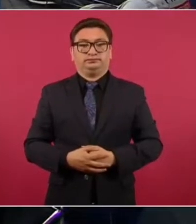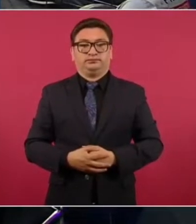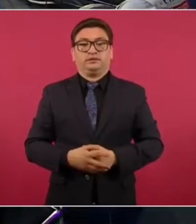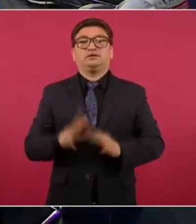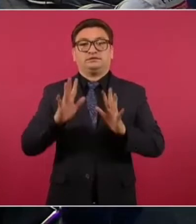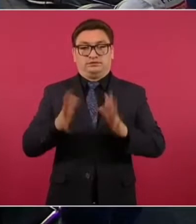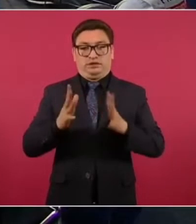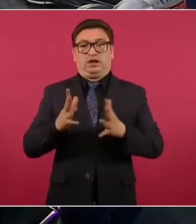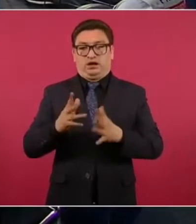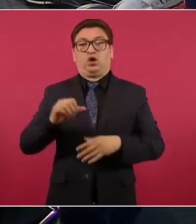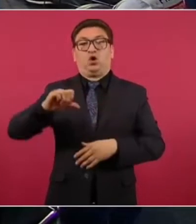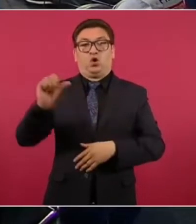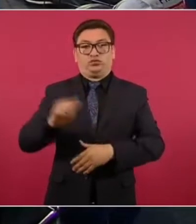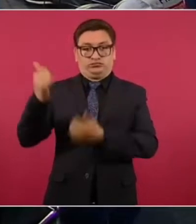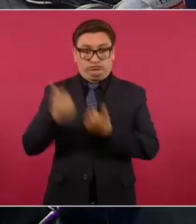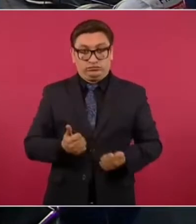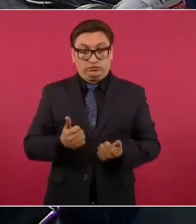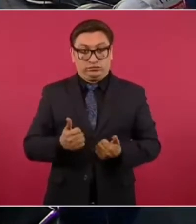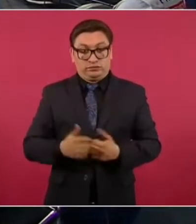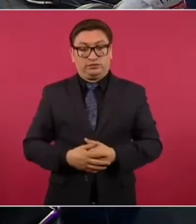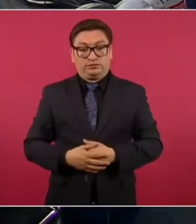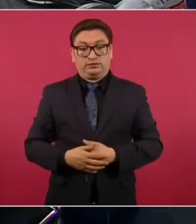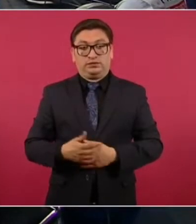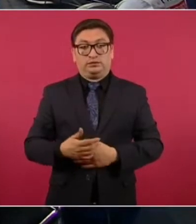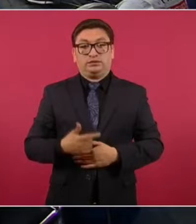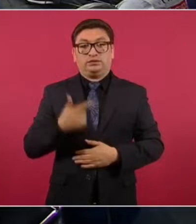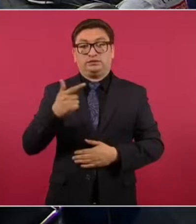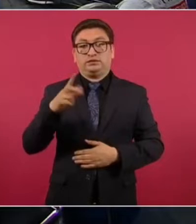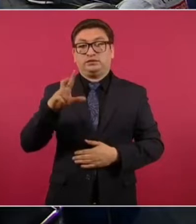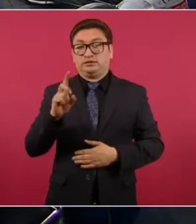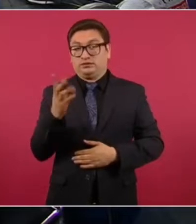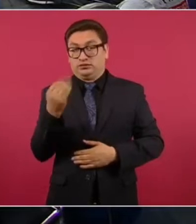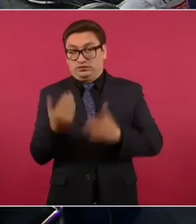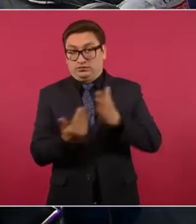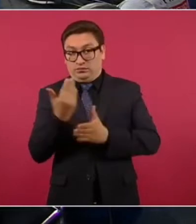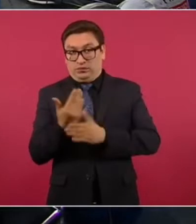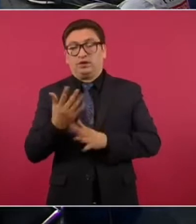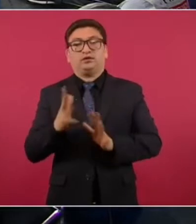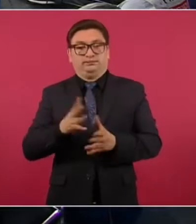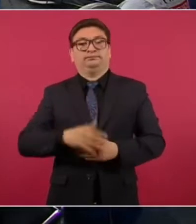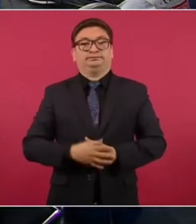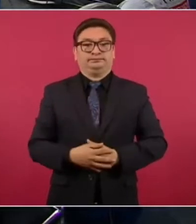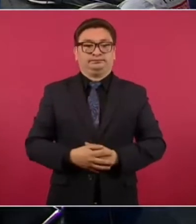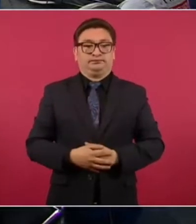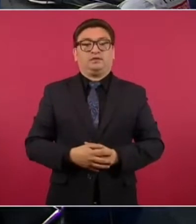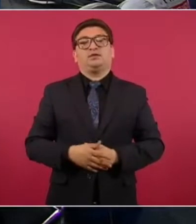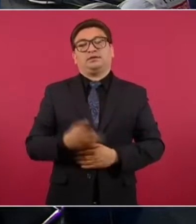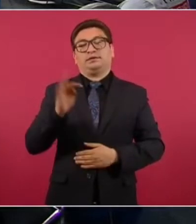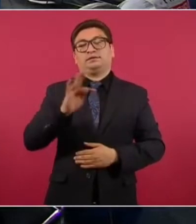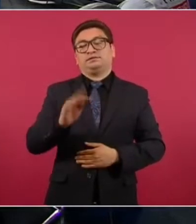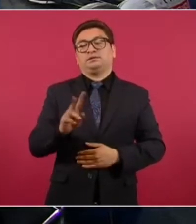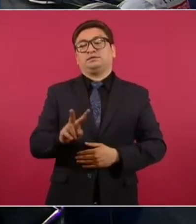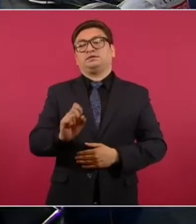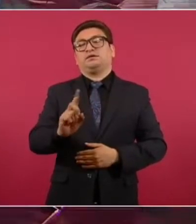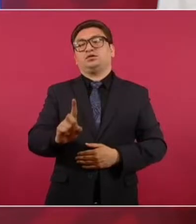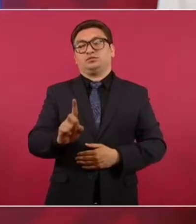Ya llegaron hoy a las 7:39 de la mañana. Entonces, ya es muy probable que el fin de